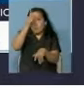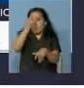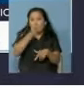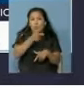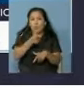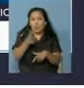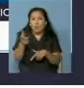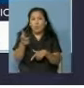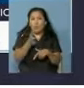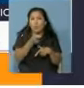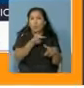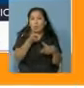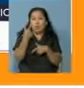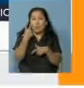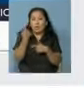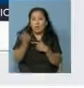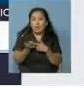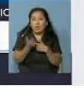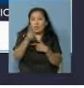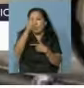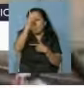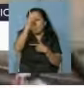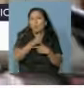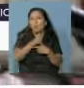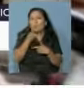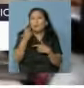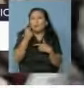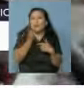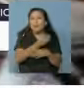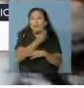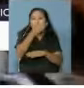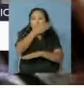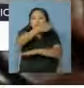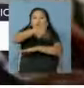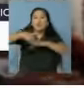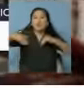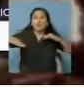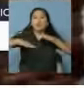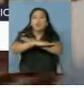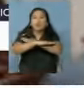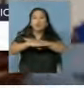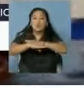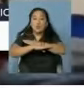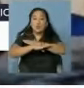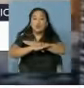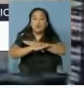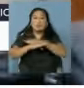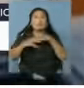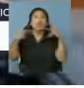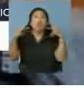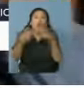autoconvocaron. Y fuimos a liberar primero la ruta en el acceso sur,